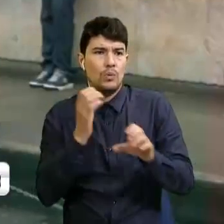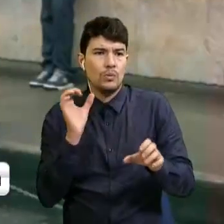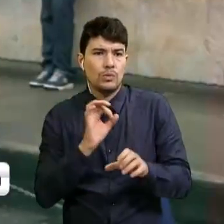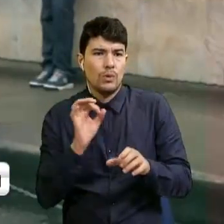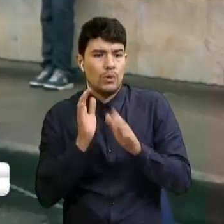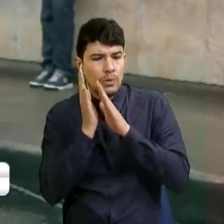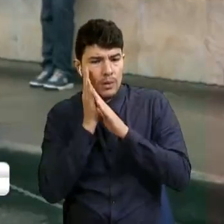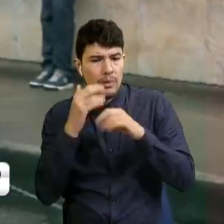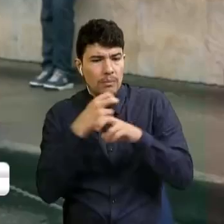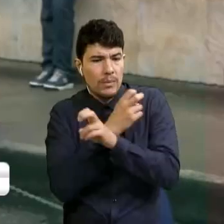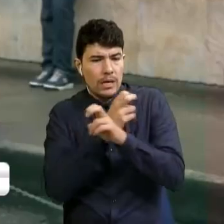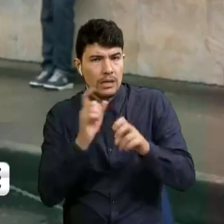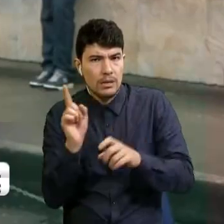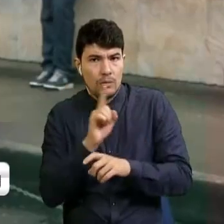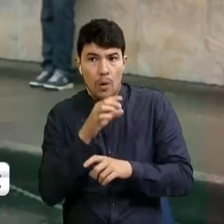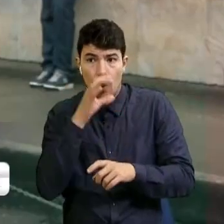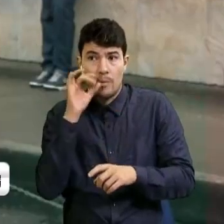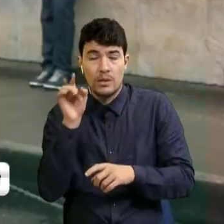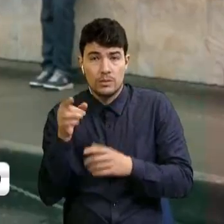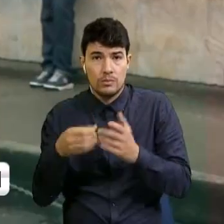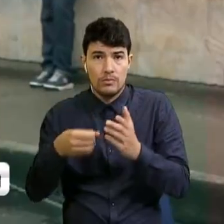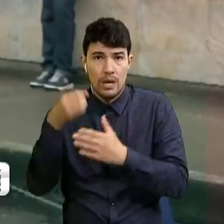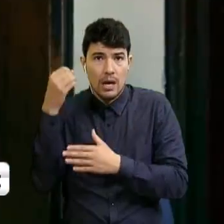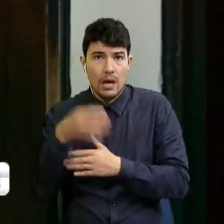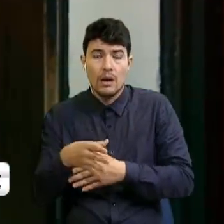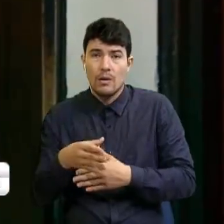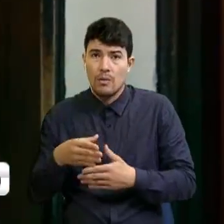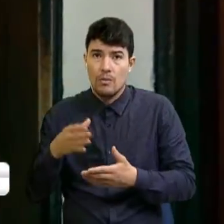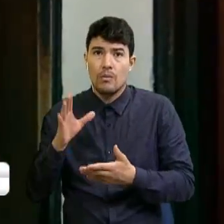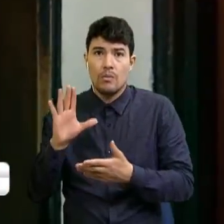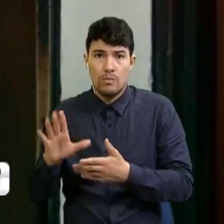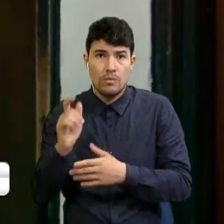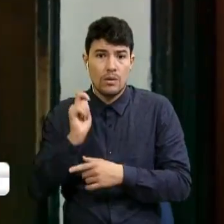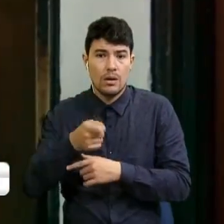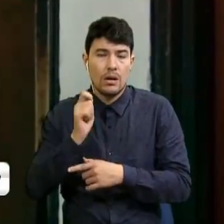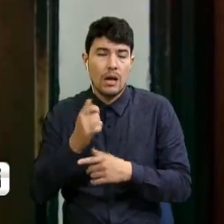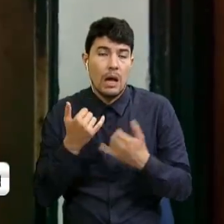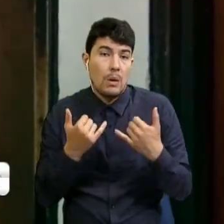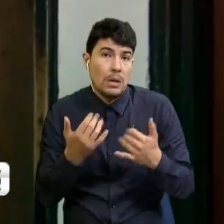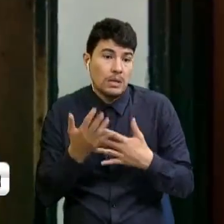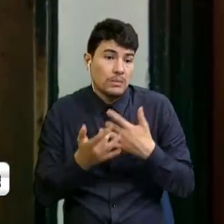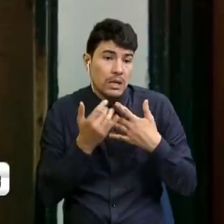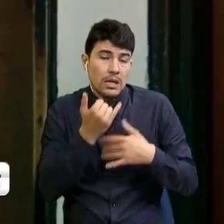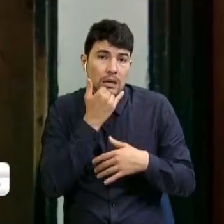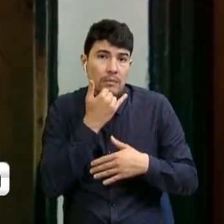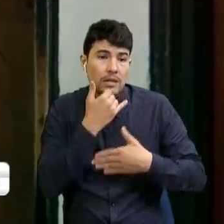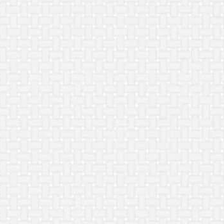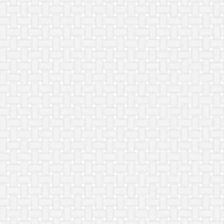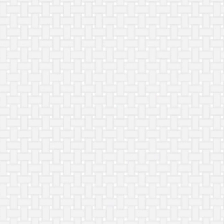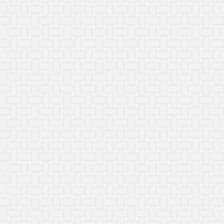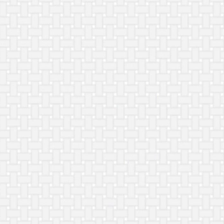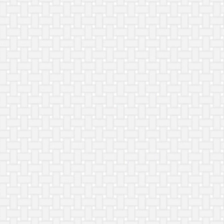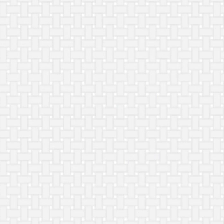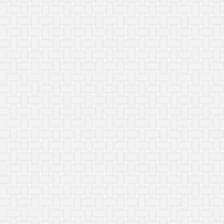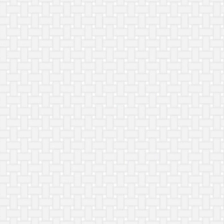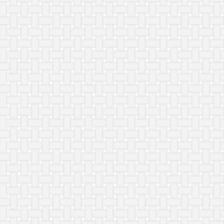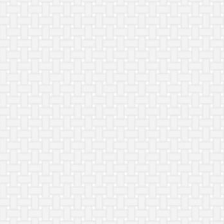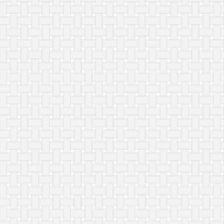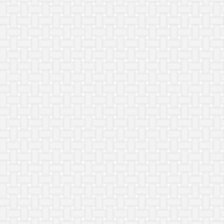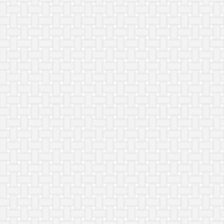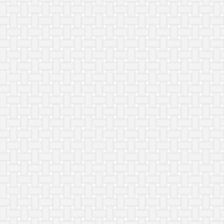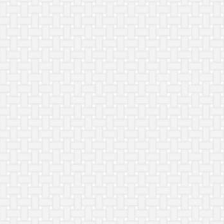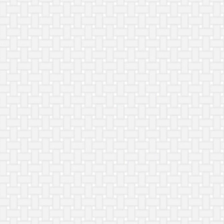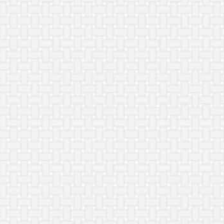próximas horas que el juez defina la medida de aseguramiento contra las cuatro personas implicadas en este proceso ganando